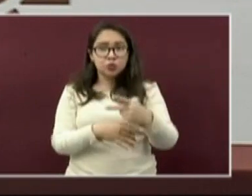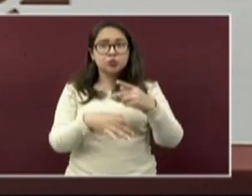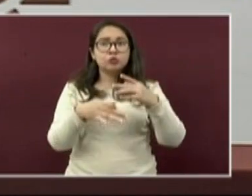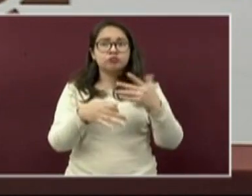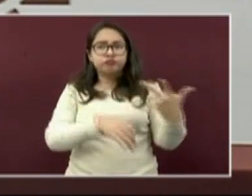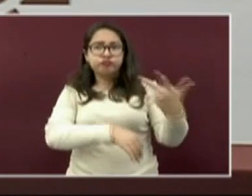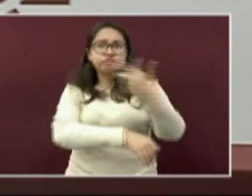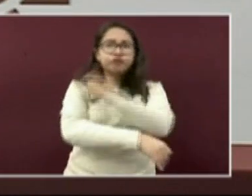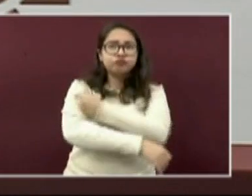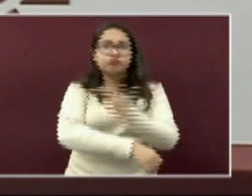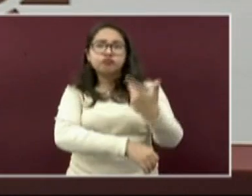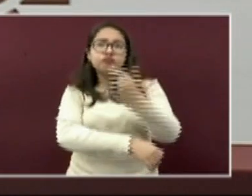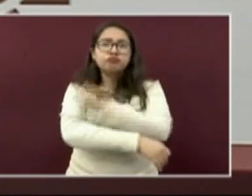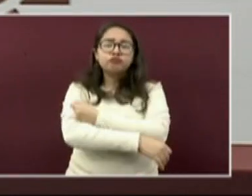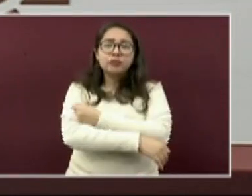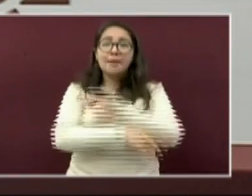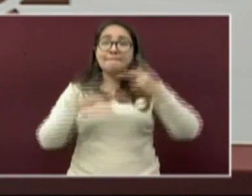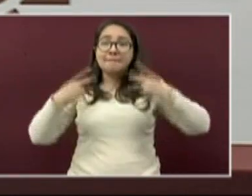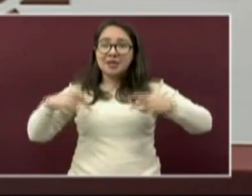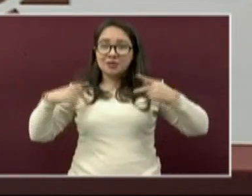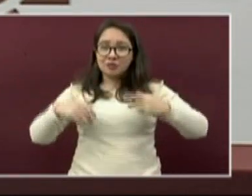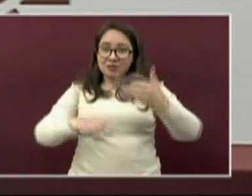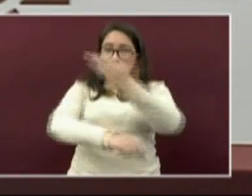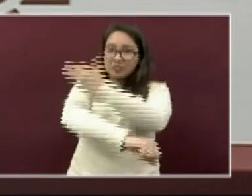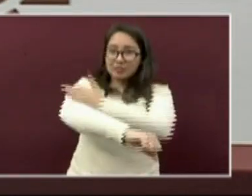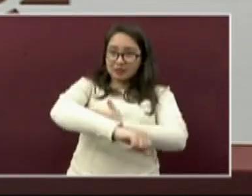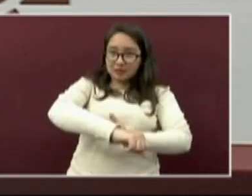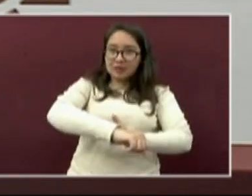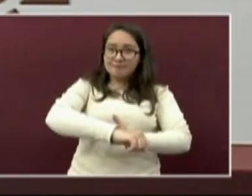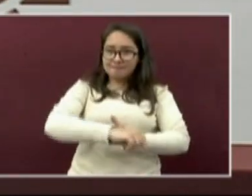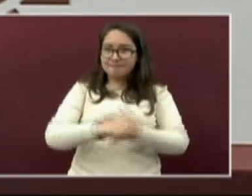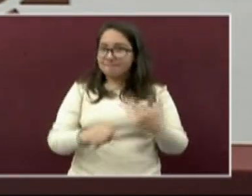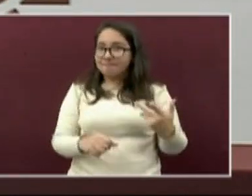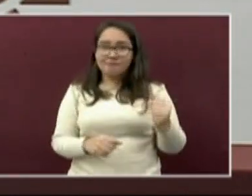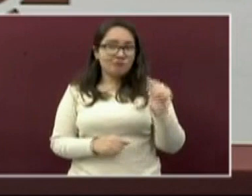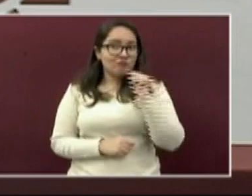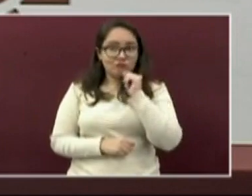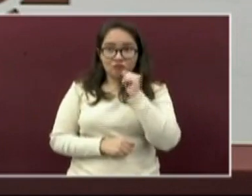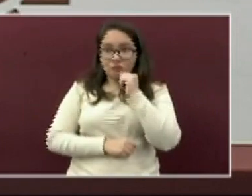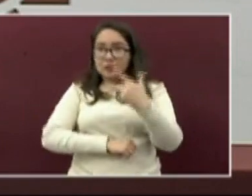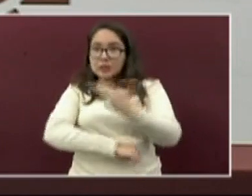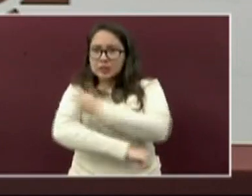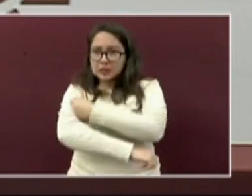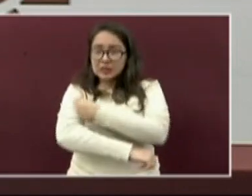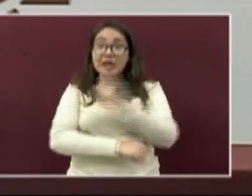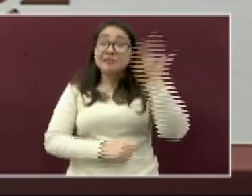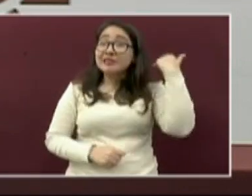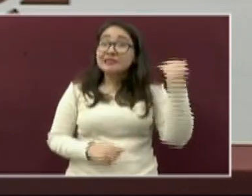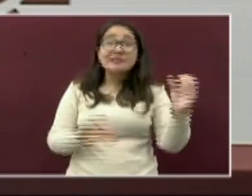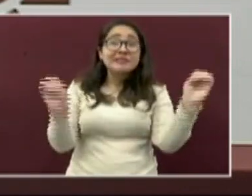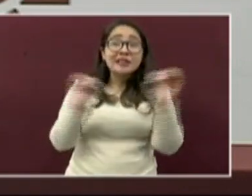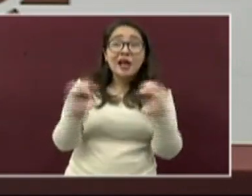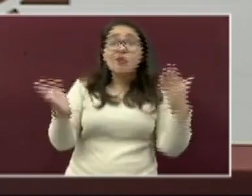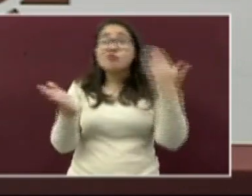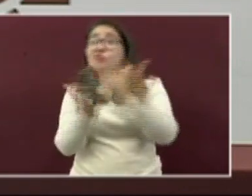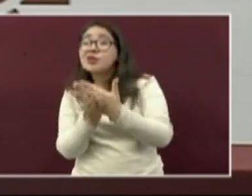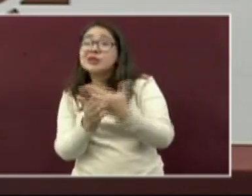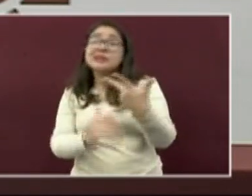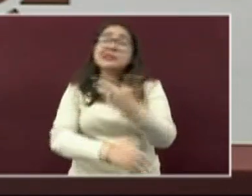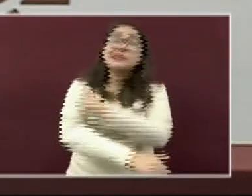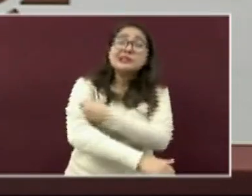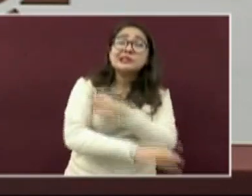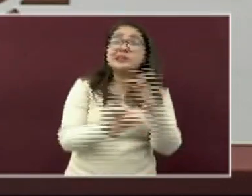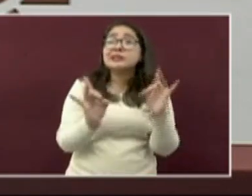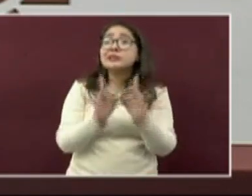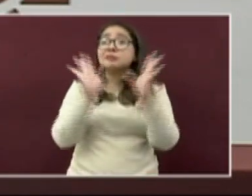para el grupo de rezagados miren es decir todas aquellas personas que